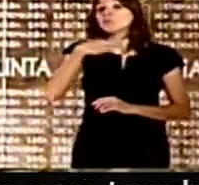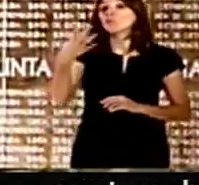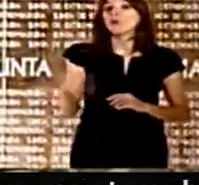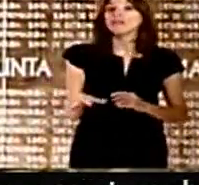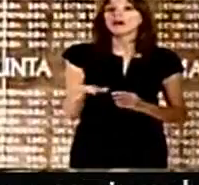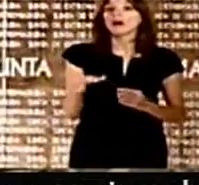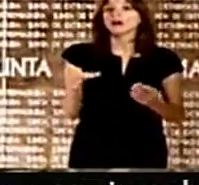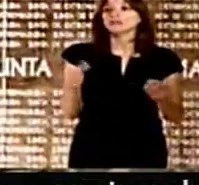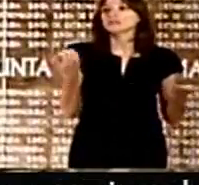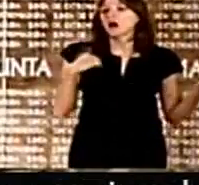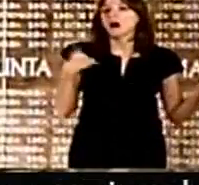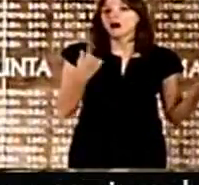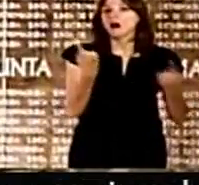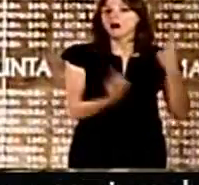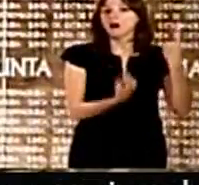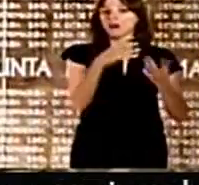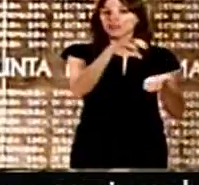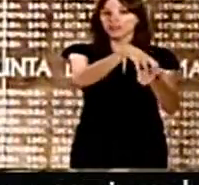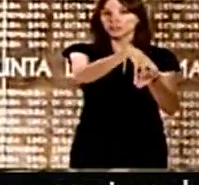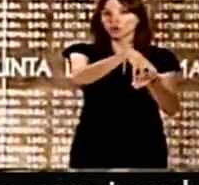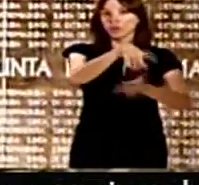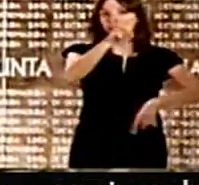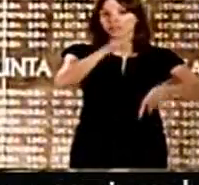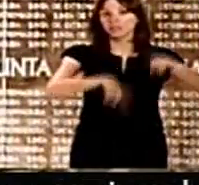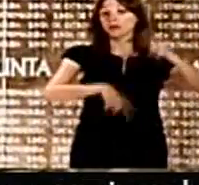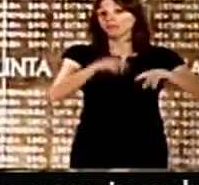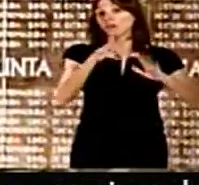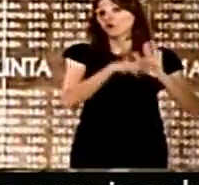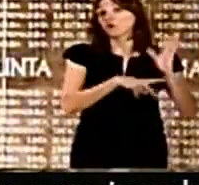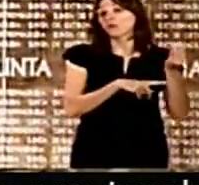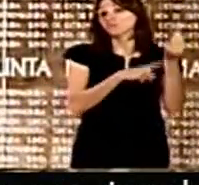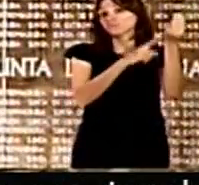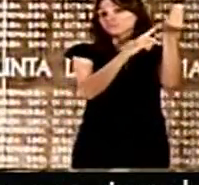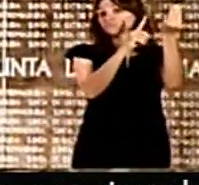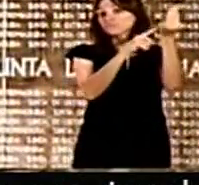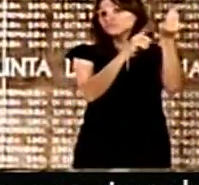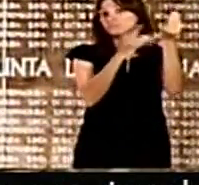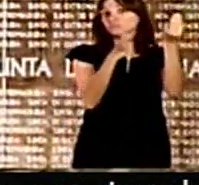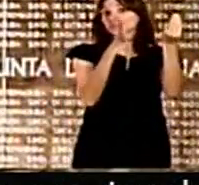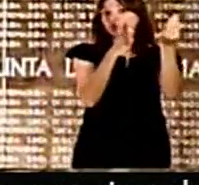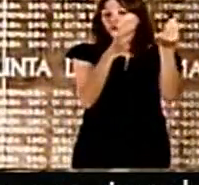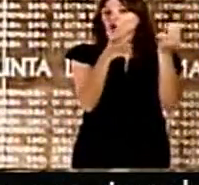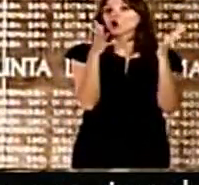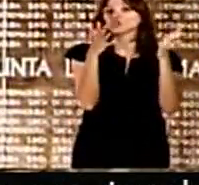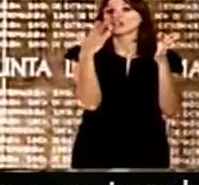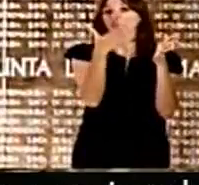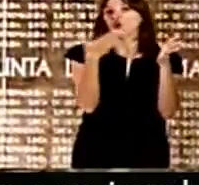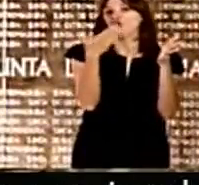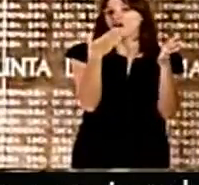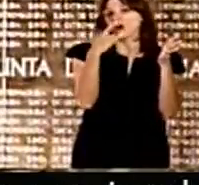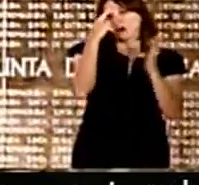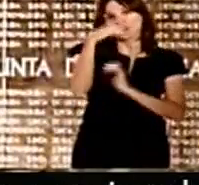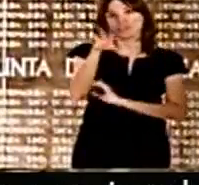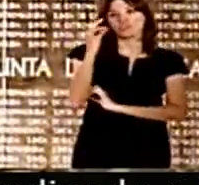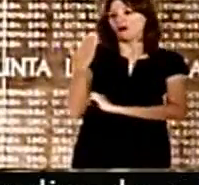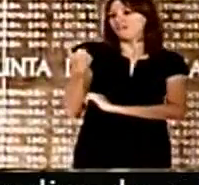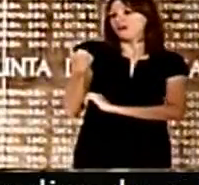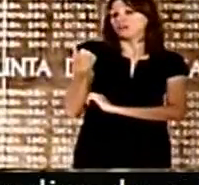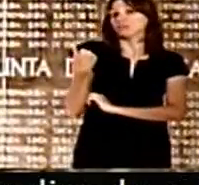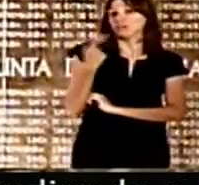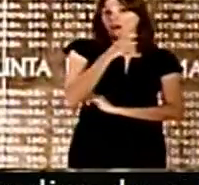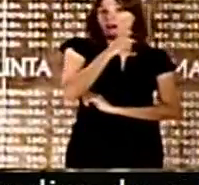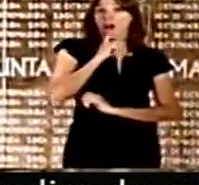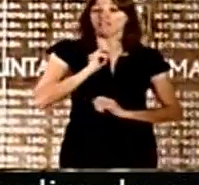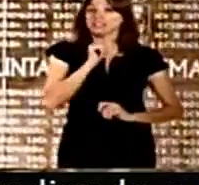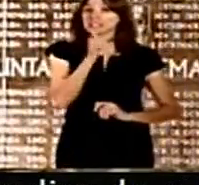circunstancia de que algún centro, atendiendo a lo que dice la norma y con ese informe previo del Consejo Escolar, haya tomado la decisión ayer y hoy todavía no se